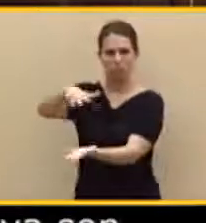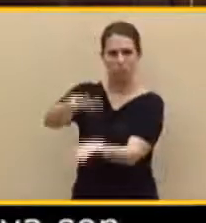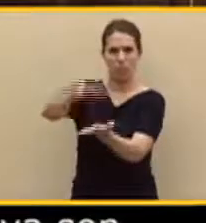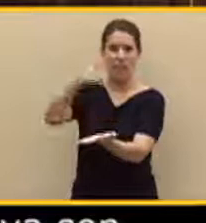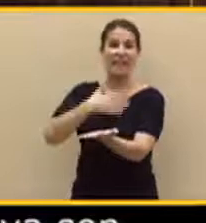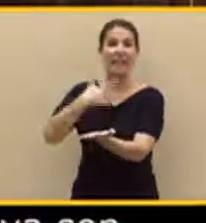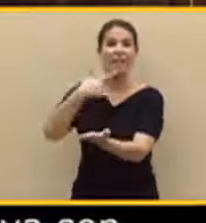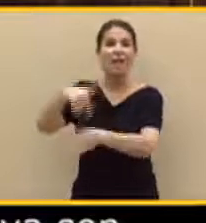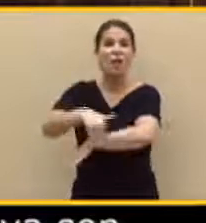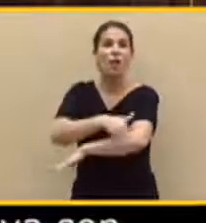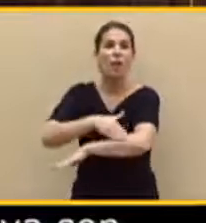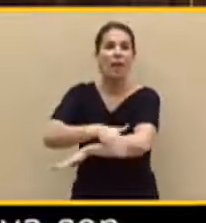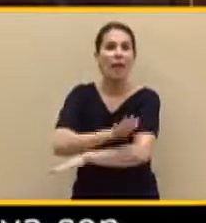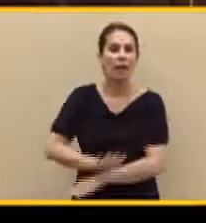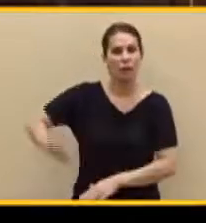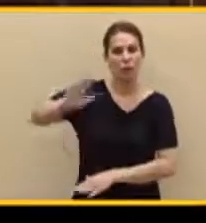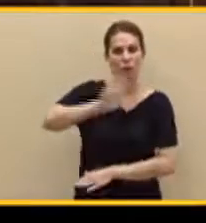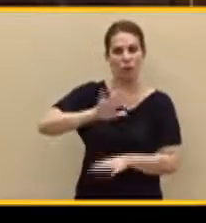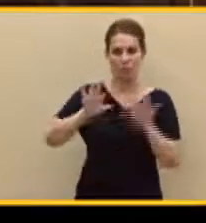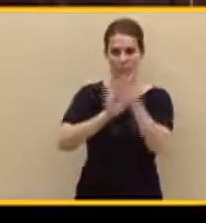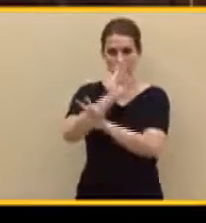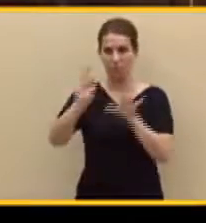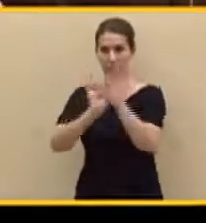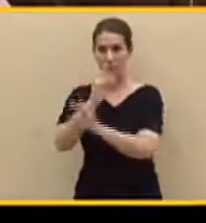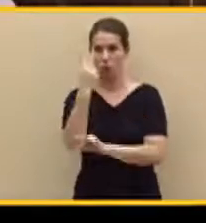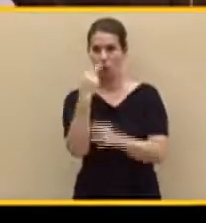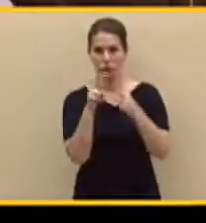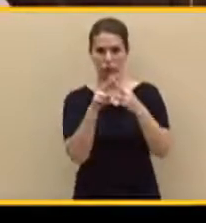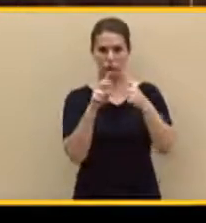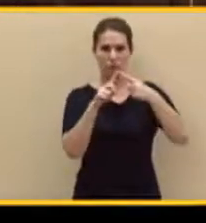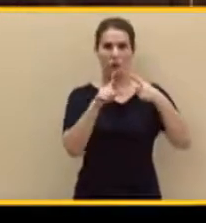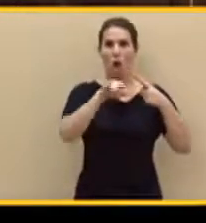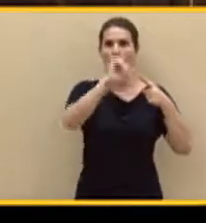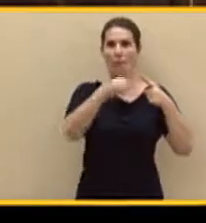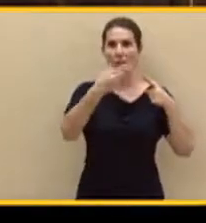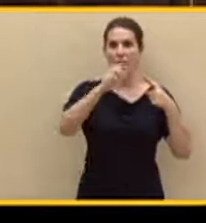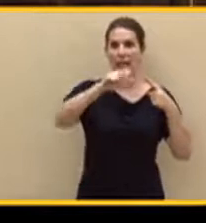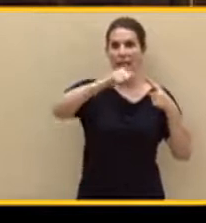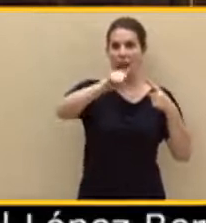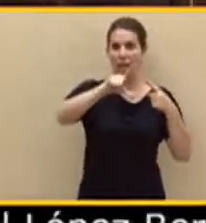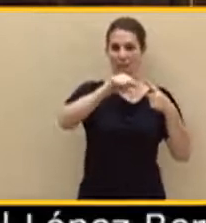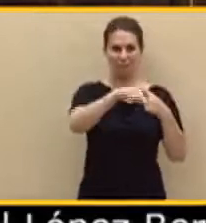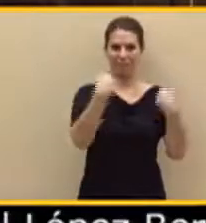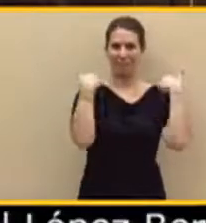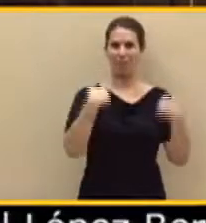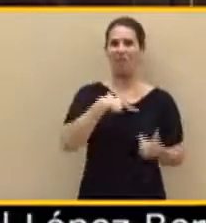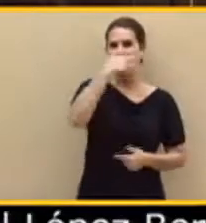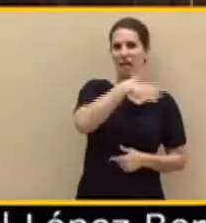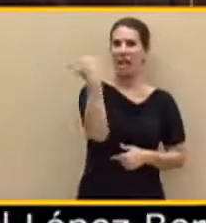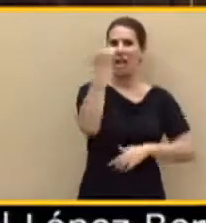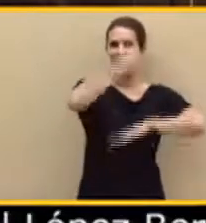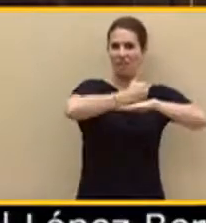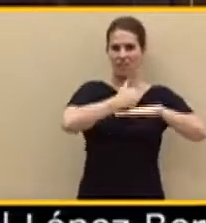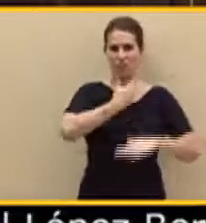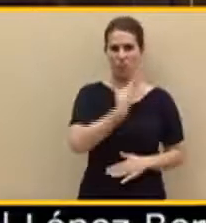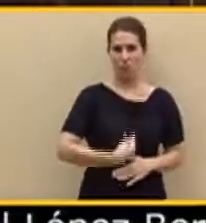Son dos cambios. El primero es sacar a Manuel López Bernal de su posición como fiscal jefe de Murcia, tan solo dos días